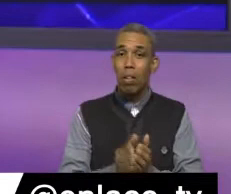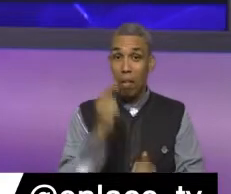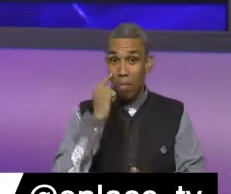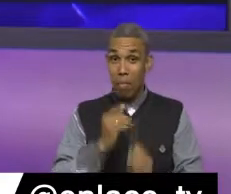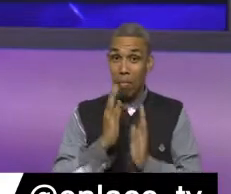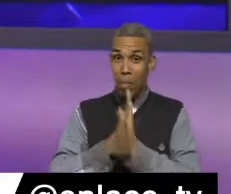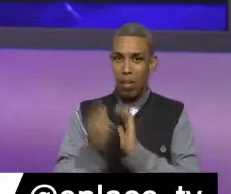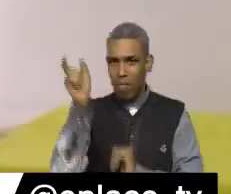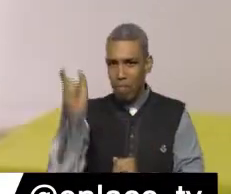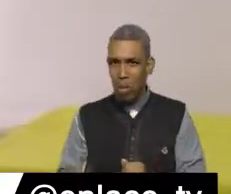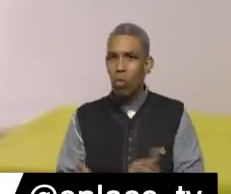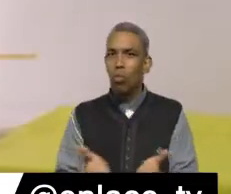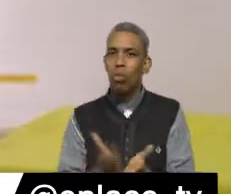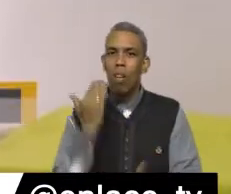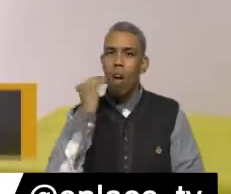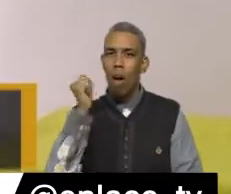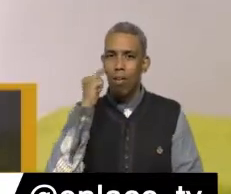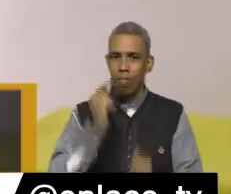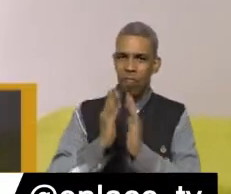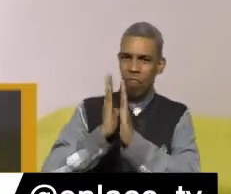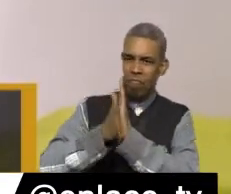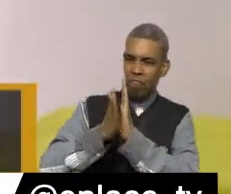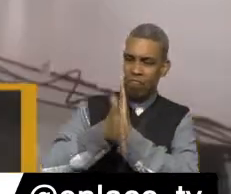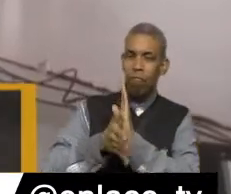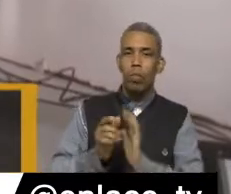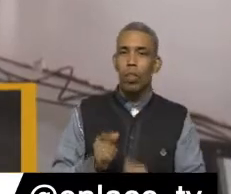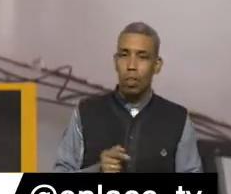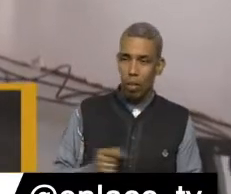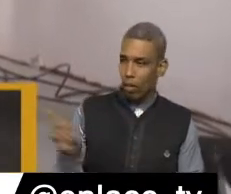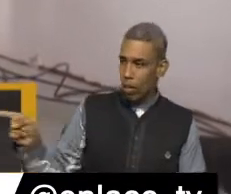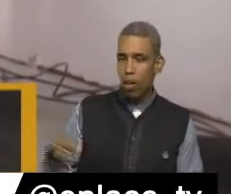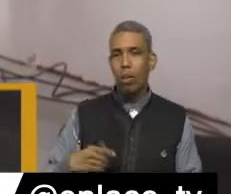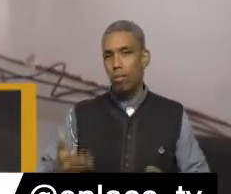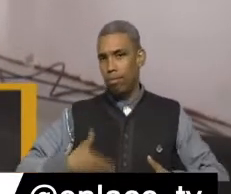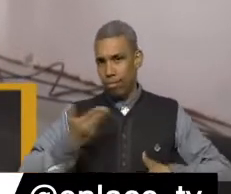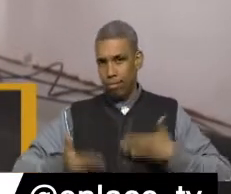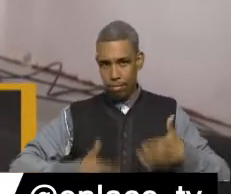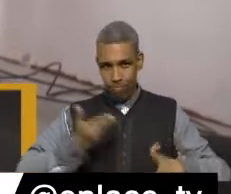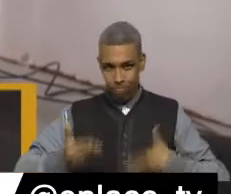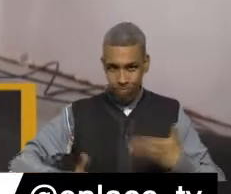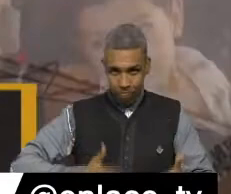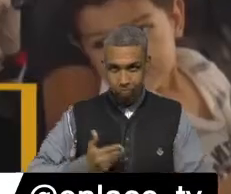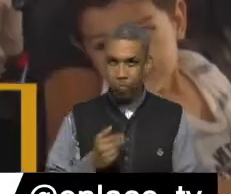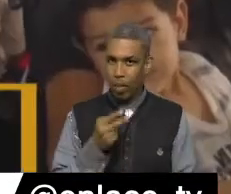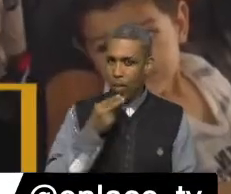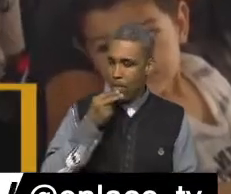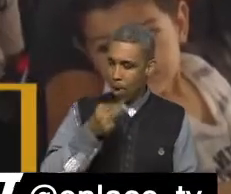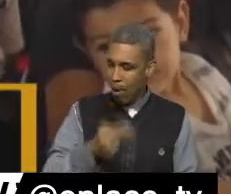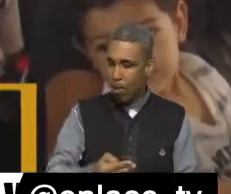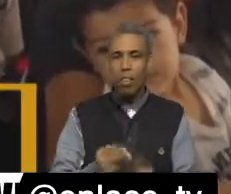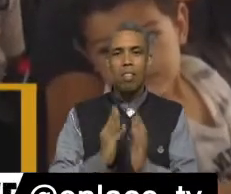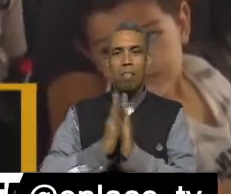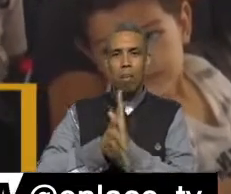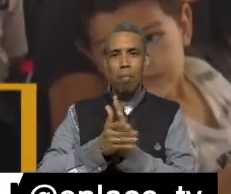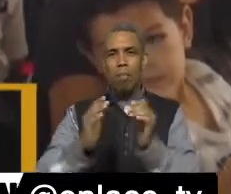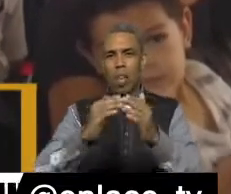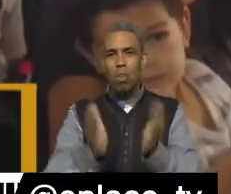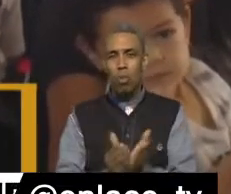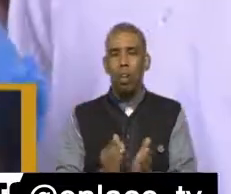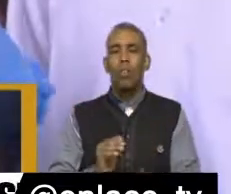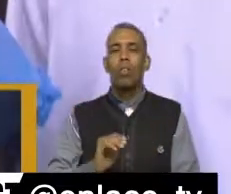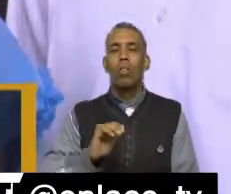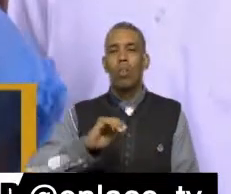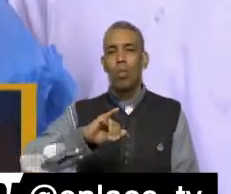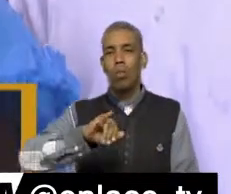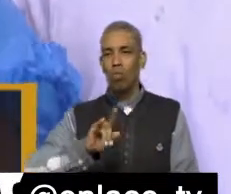Megacuento. Esta joven ha mostrado su alegría y su disposición en el concurso de megacuento en el megacolegio Francisco Sarasti Jaramillo realizado este